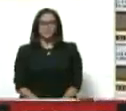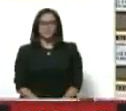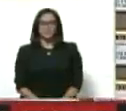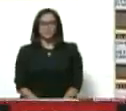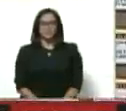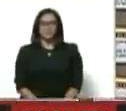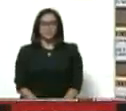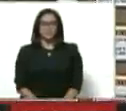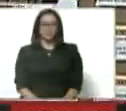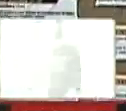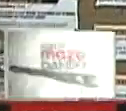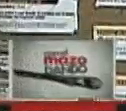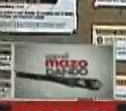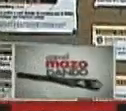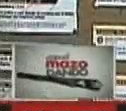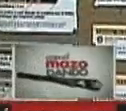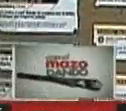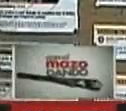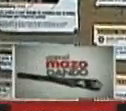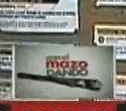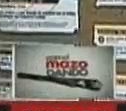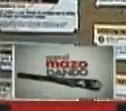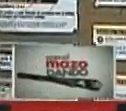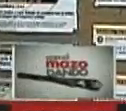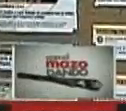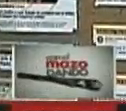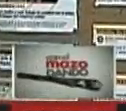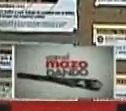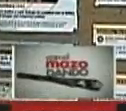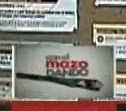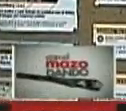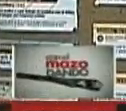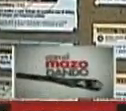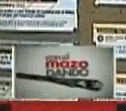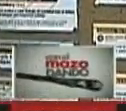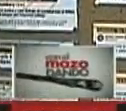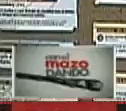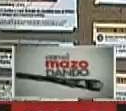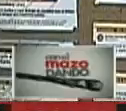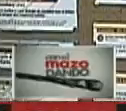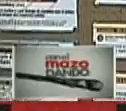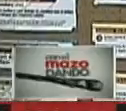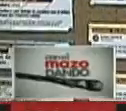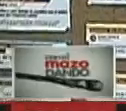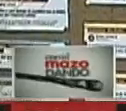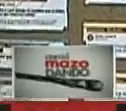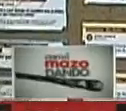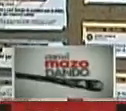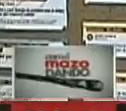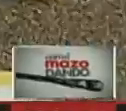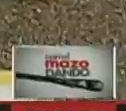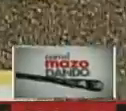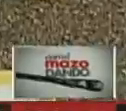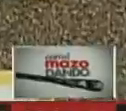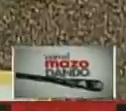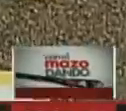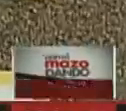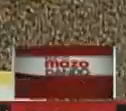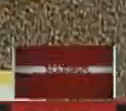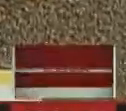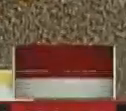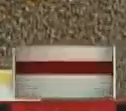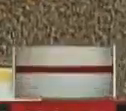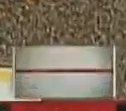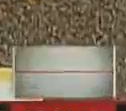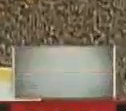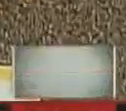Porky. El legado de Porky. Colombia, Noticias Caracola. Antioquia, alarmante aumento del desplazamiento forzado